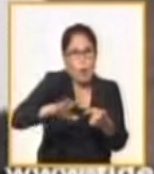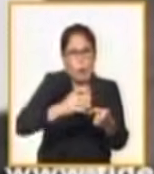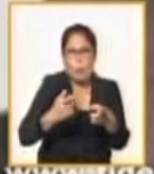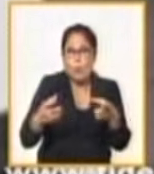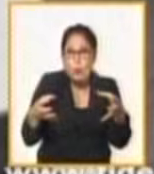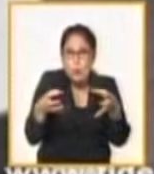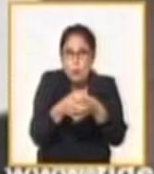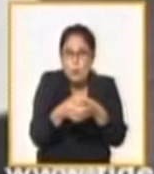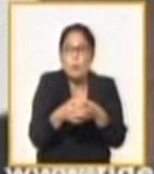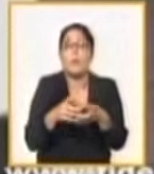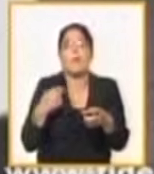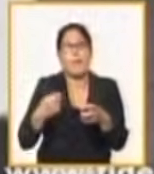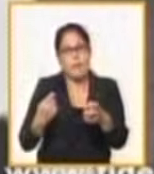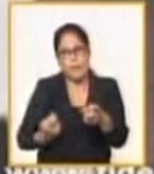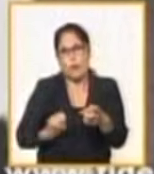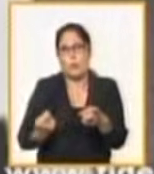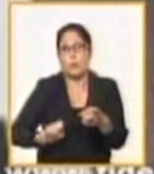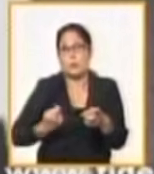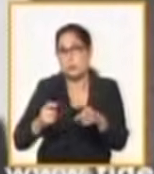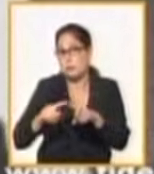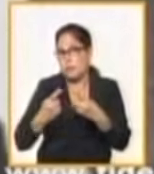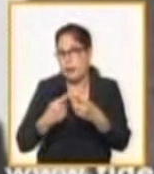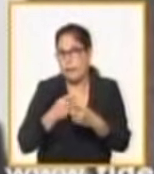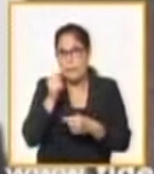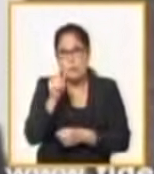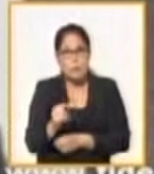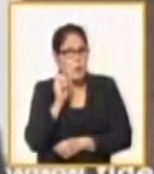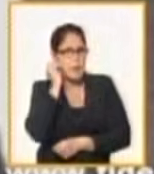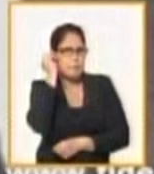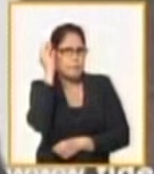para que el Creador